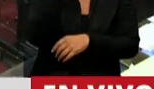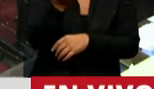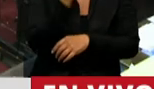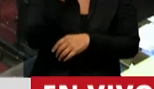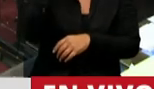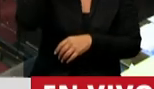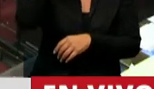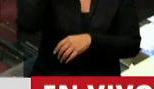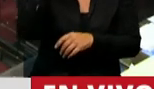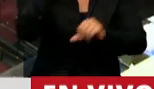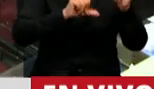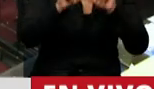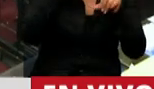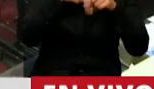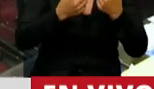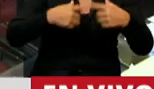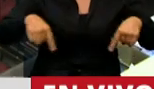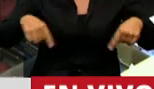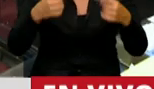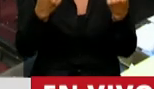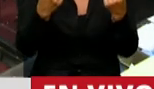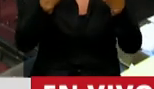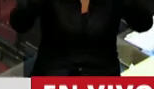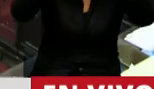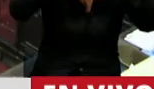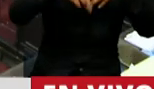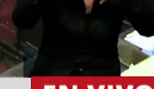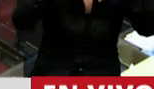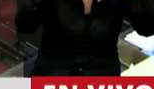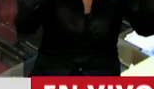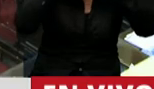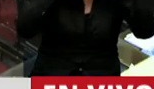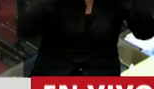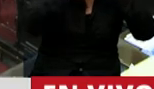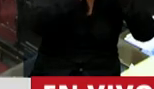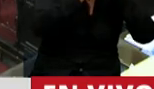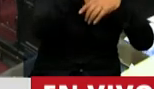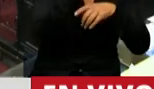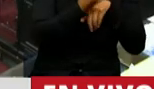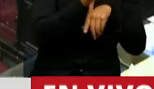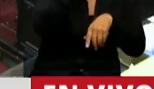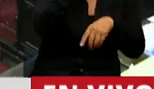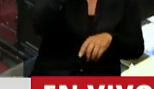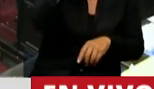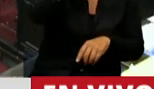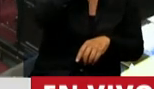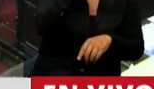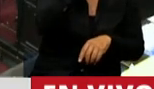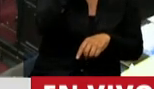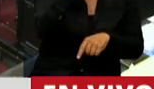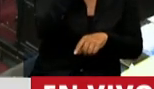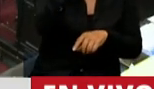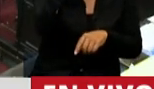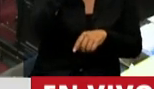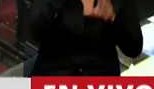el sistema de ciencia y tecnología como lo que es un sistema con distintas patas, donde el CONICET es una de ellas, pero no es solo la única, y